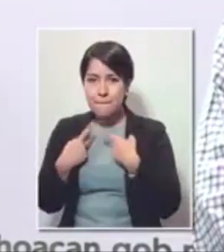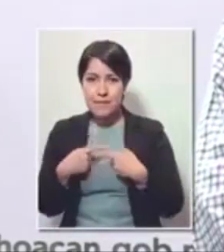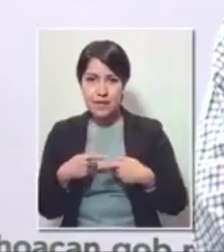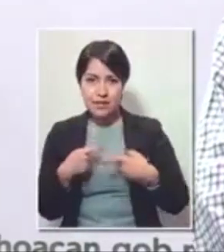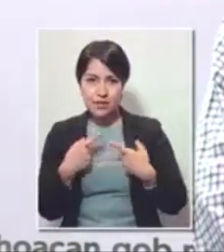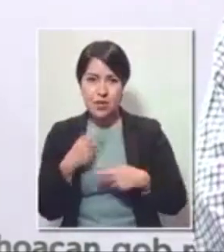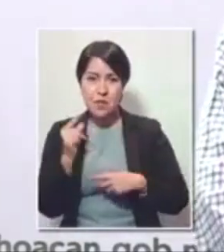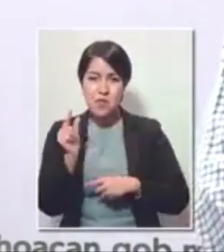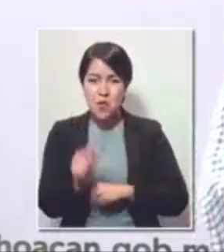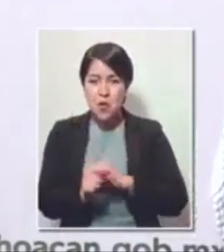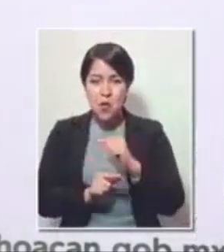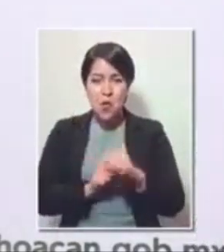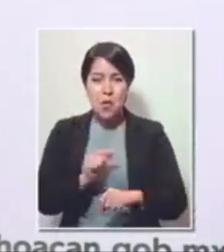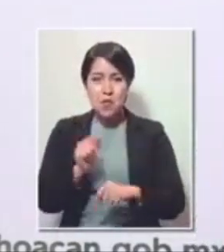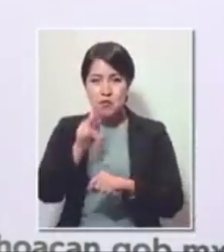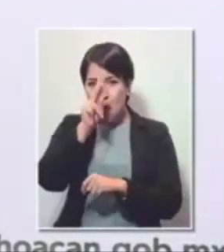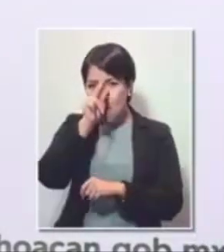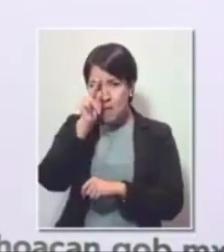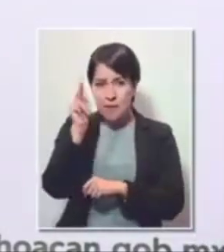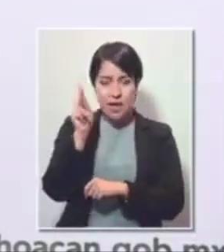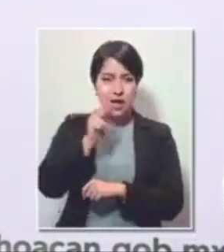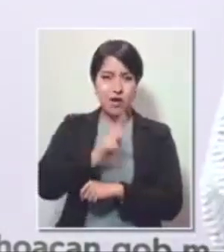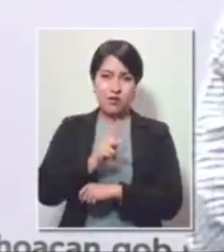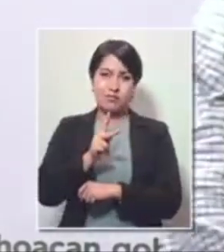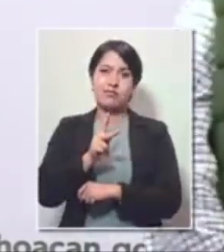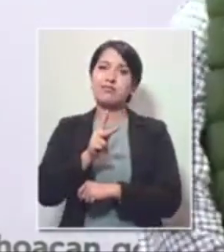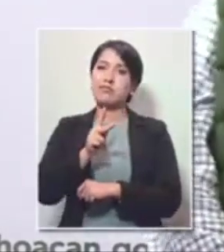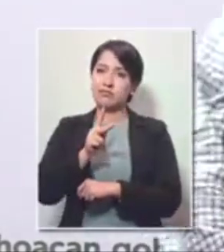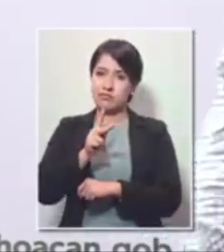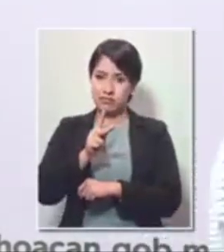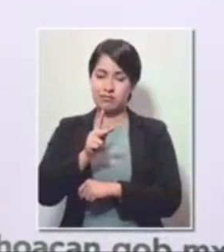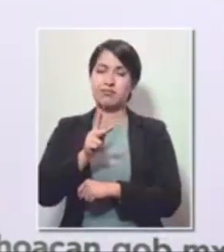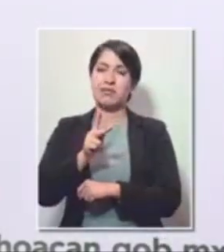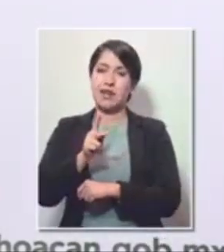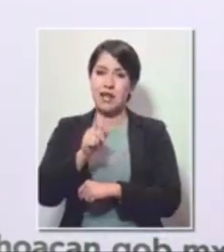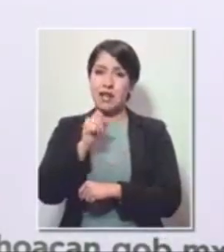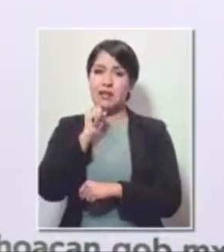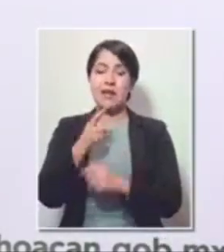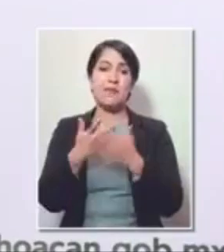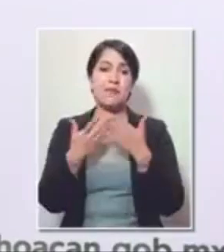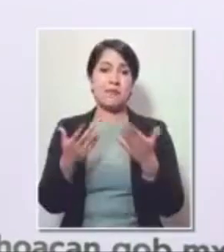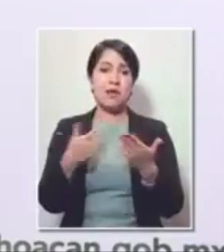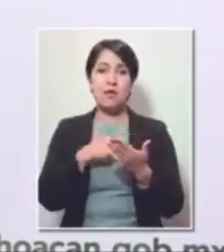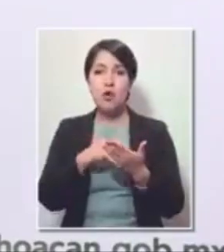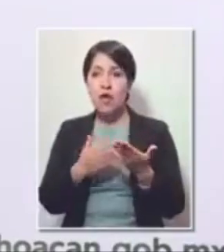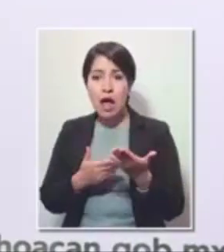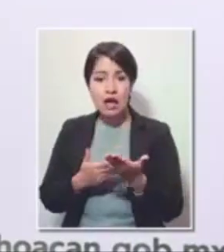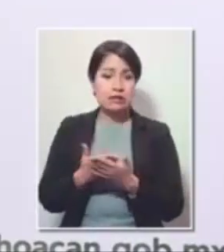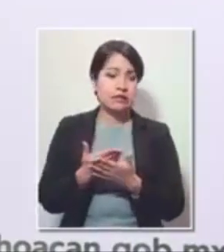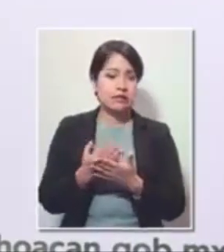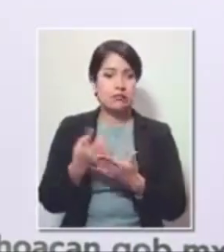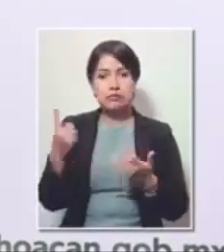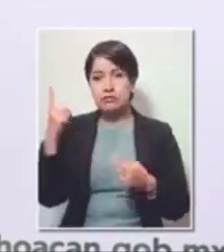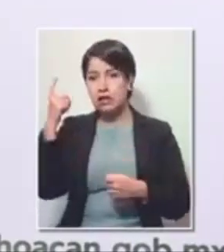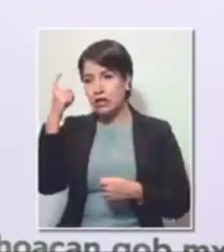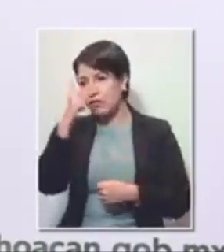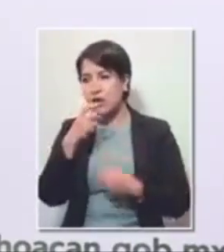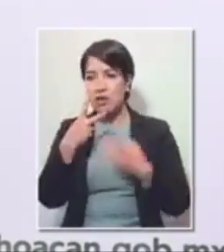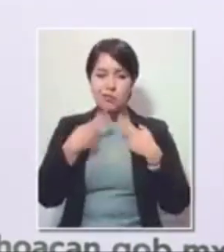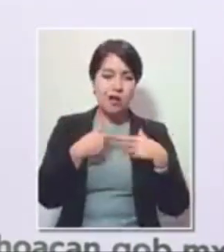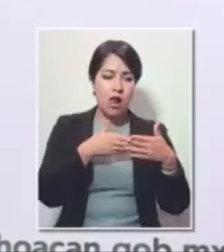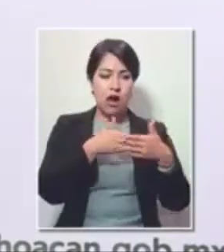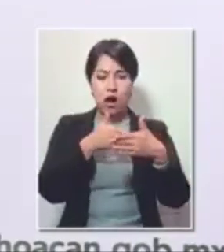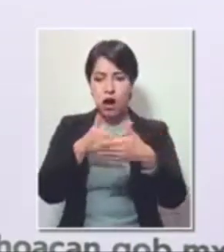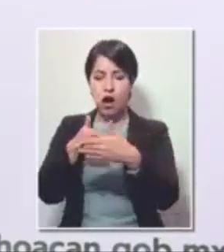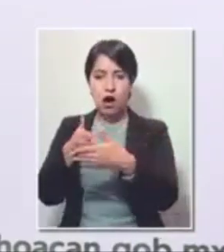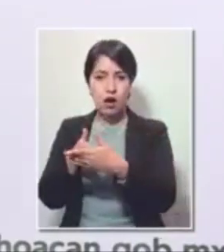y cada vez están más cerrados los esquemas y las vías de acceder a ella. Entonces, sí